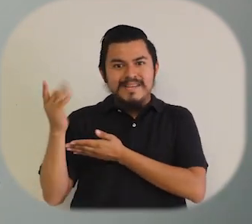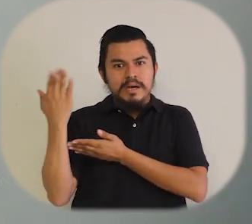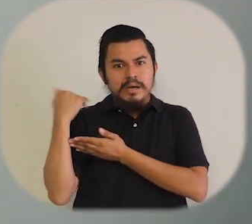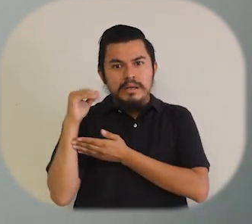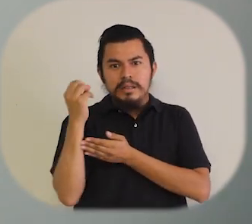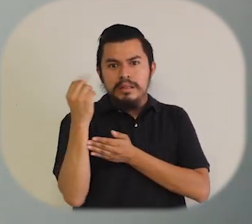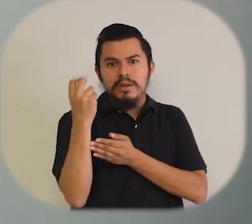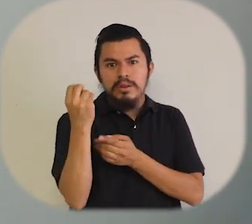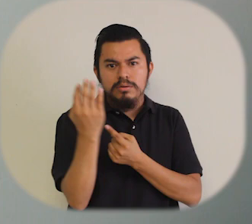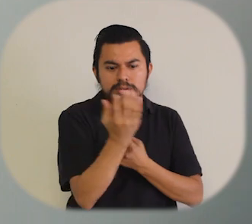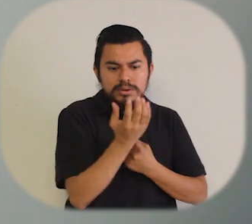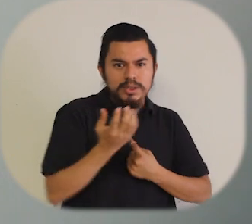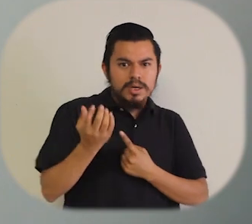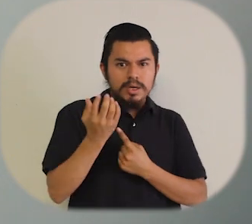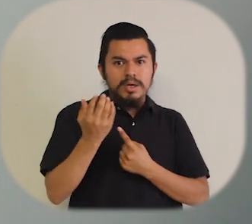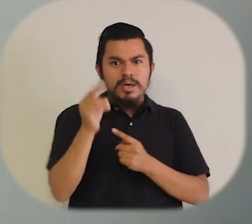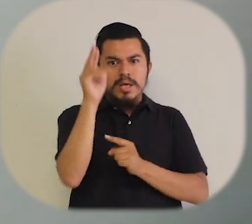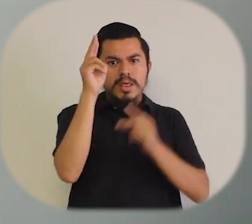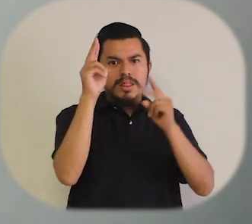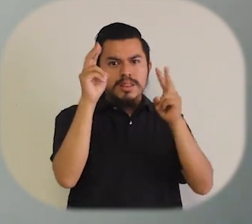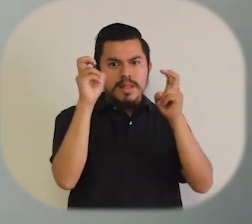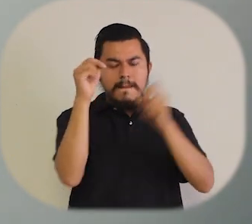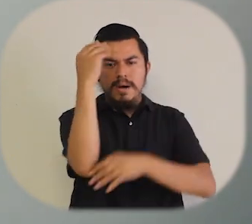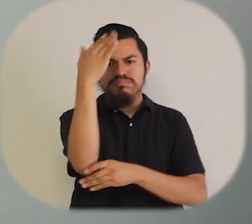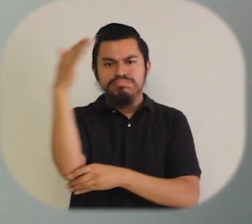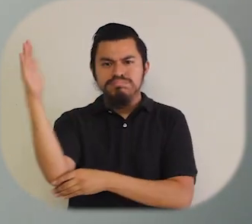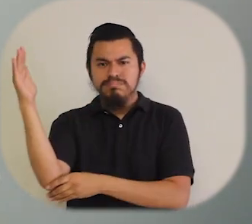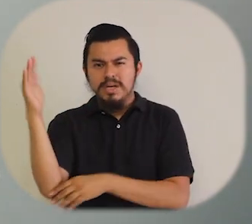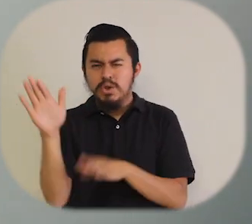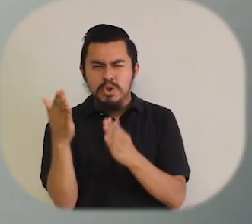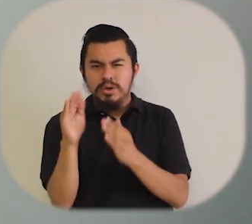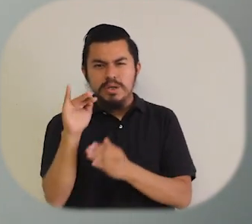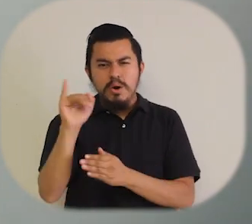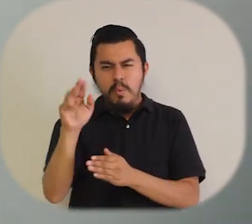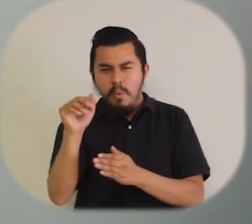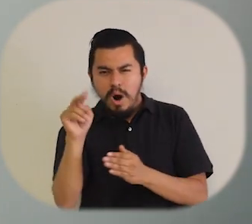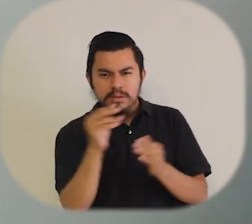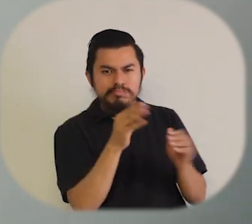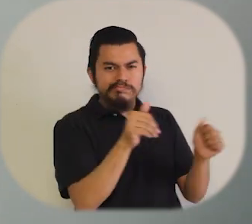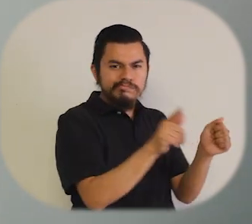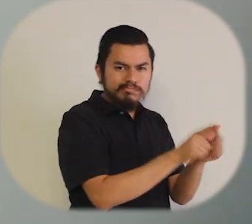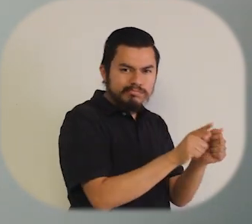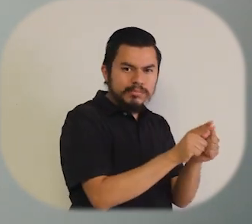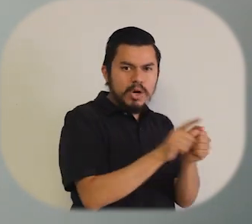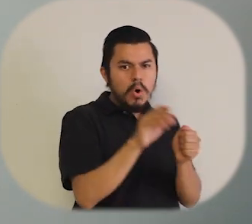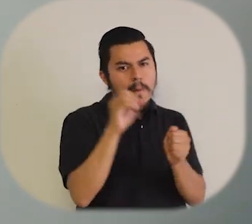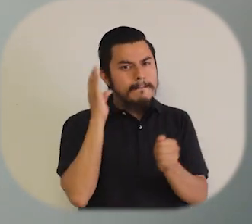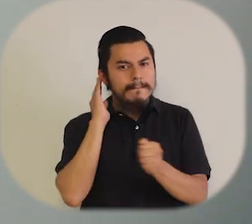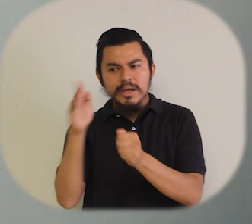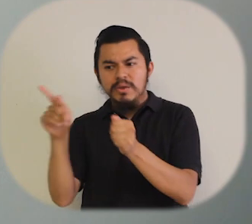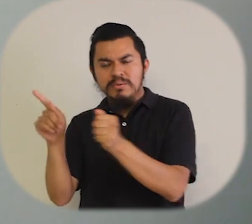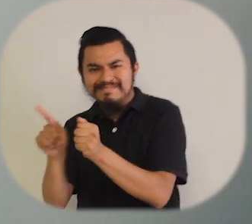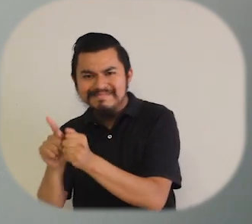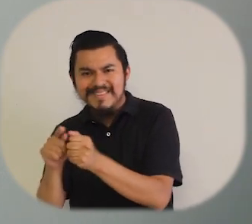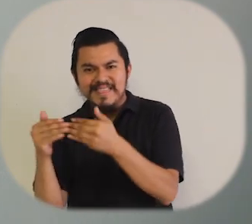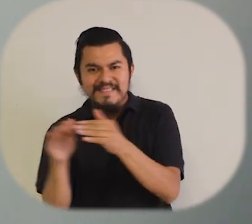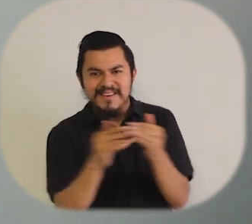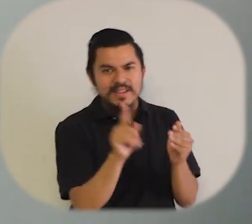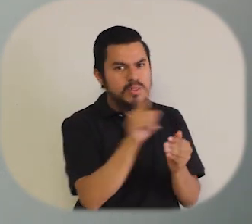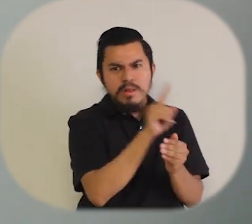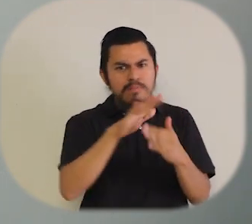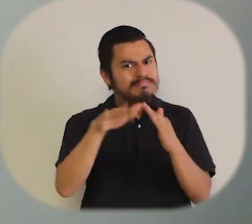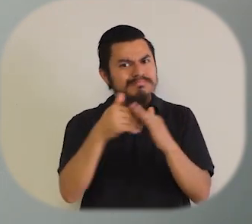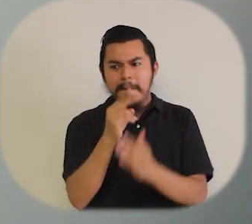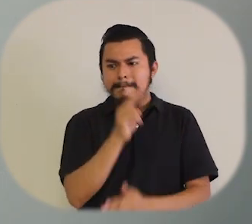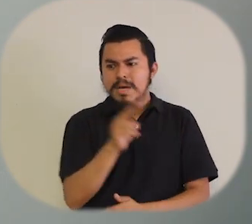del apóstol Juan no fue diferente al de los otros apóstoles, pero no solo fue una o dos veces, fue todos los días. No solo fue en los templos en especial, sino fue